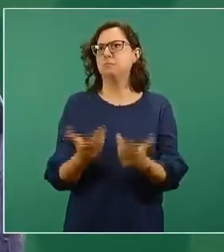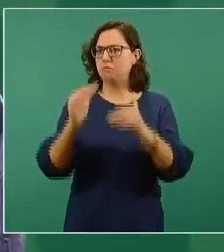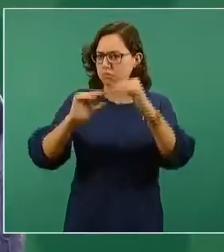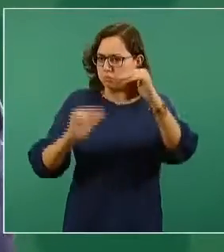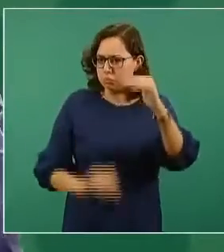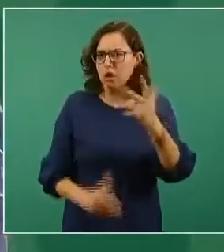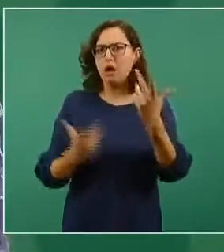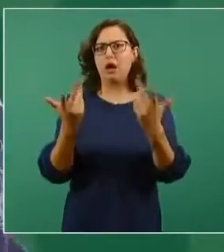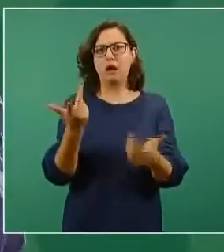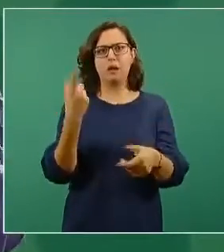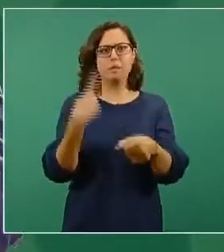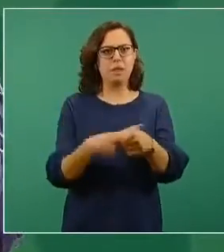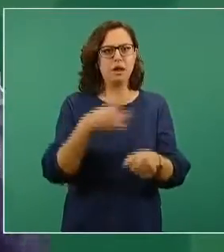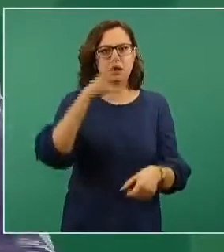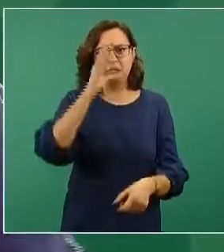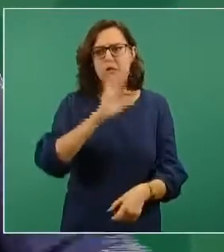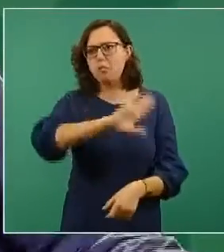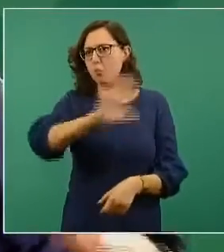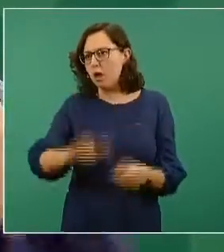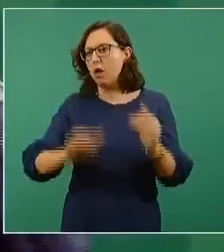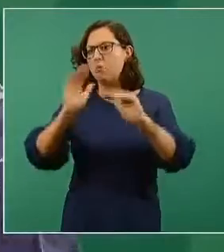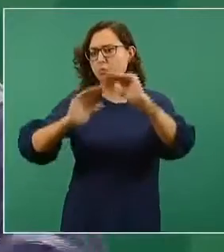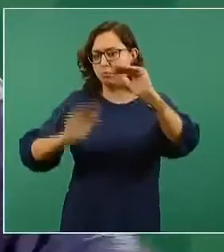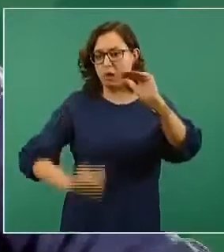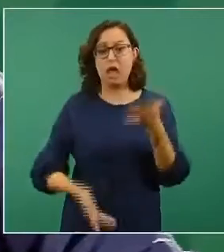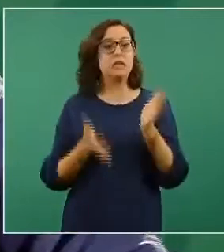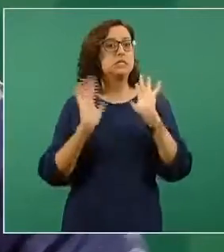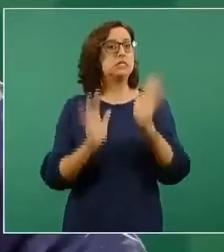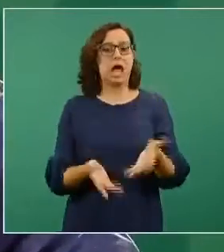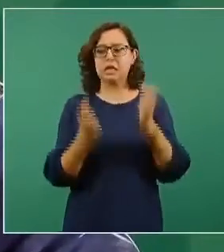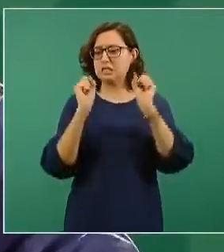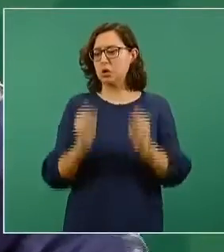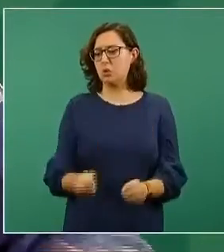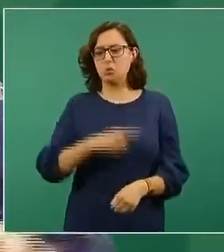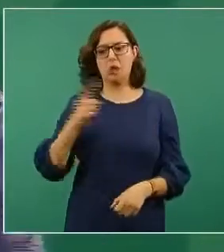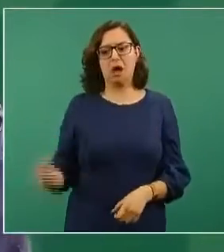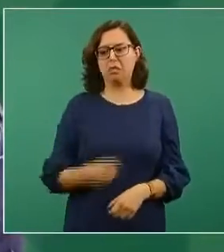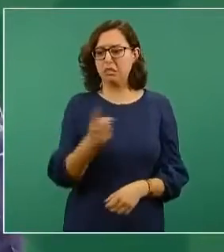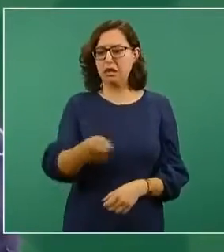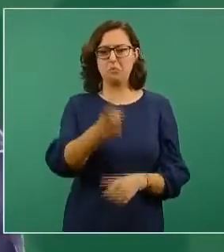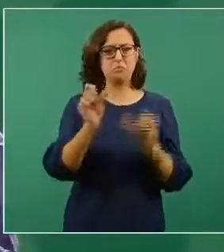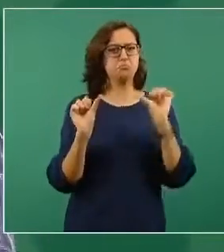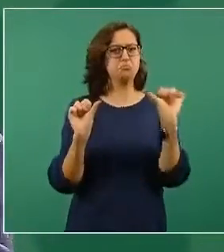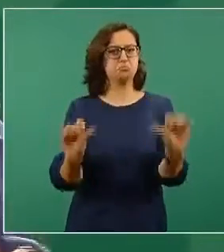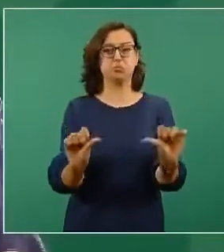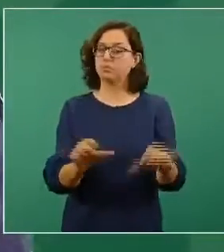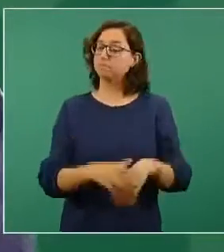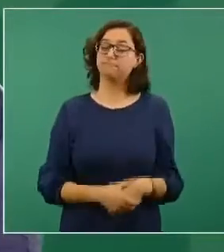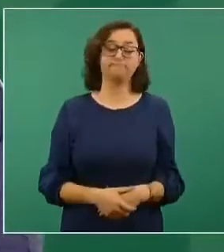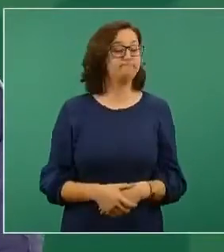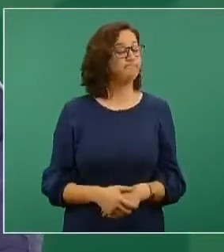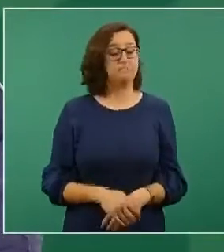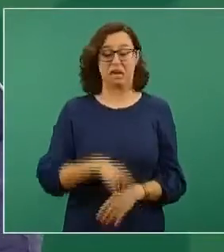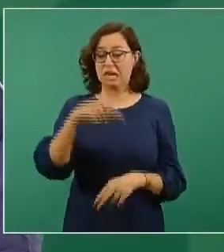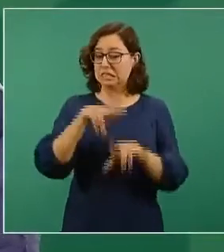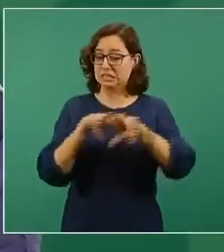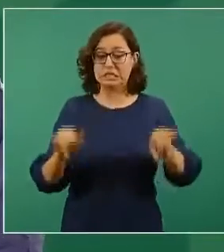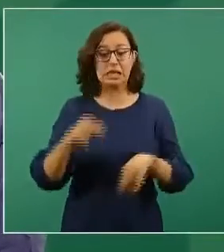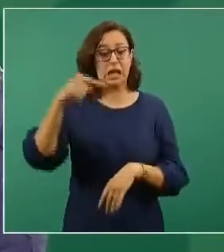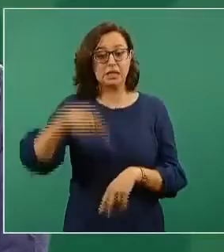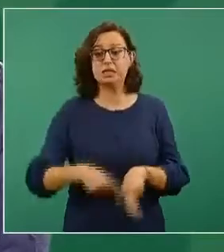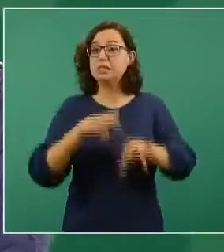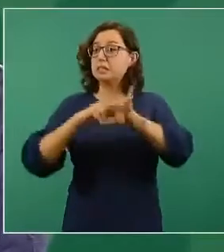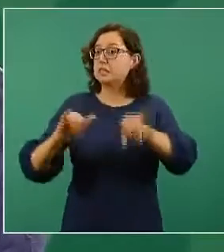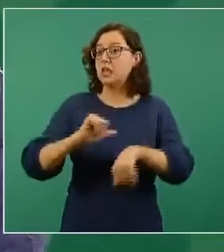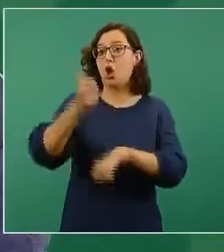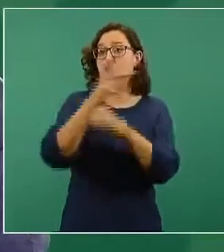alguna de que ya va a estar en control la epidemia, ni en México ni en ningún país del mundo. Cuando vemos